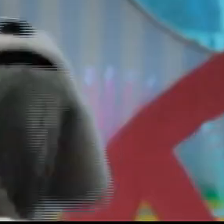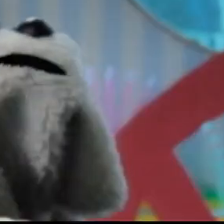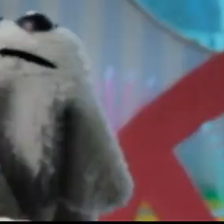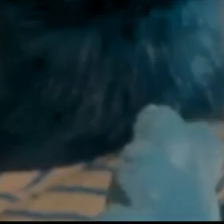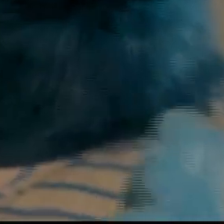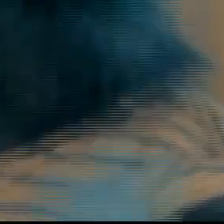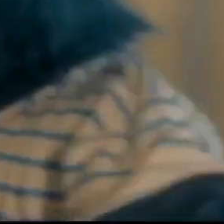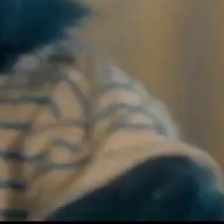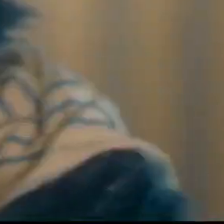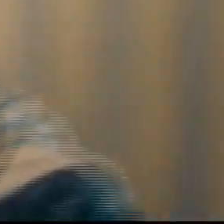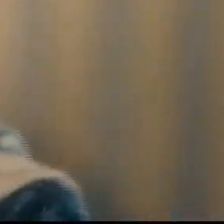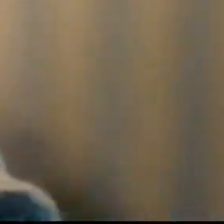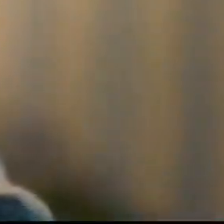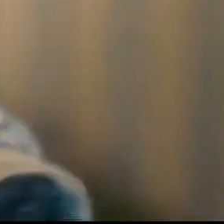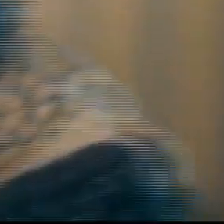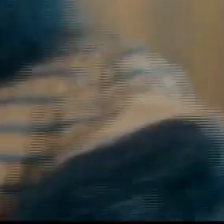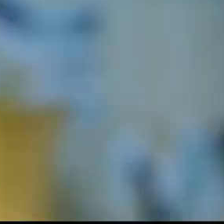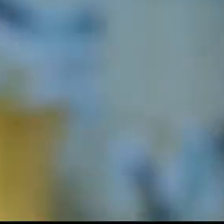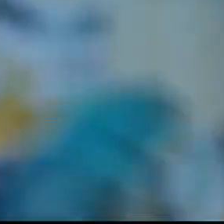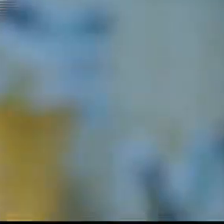Y ella es Memé.